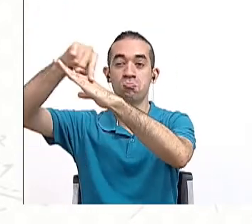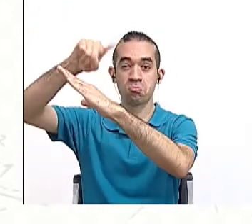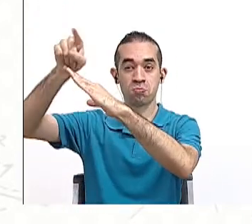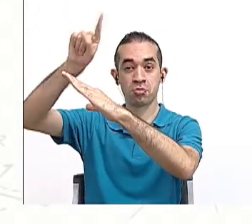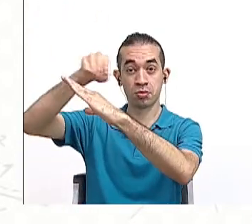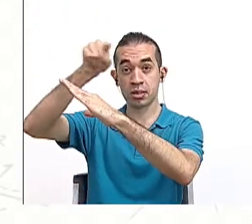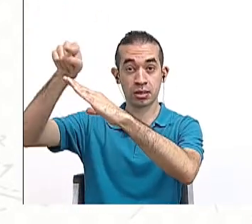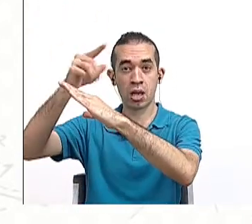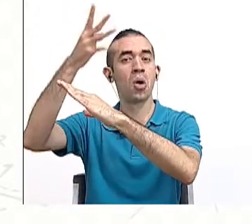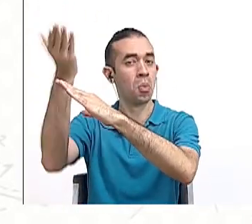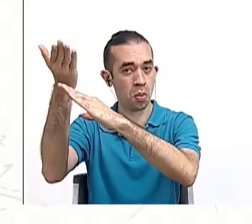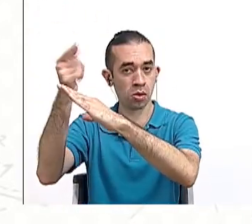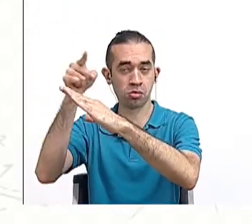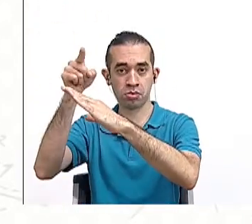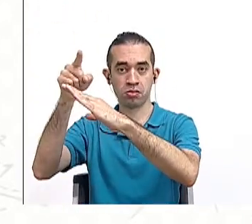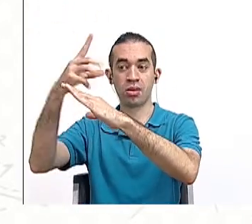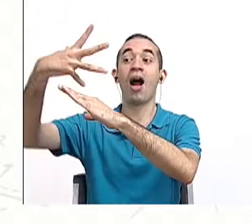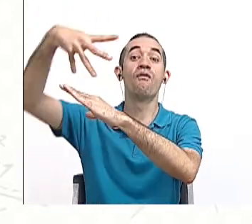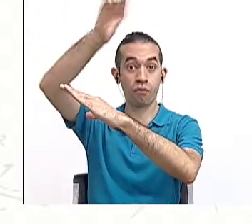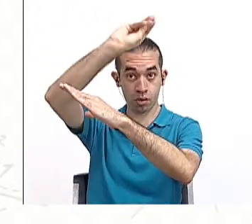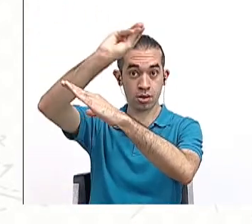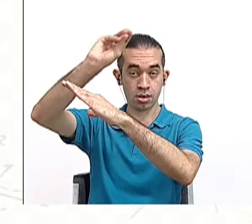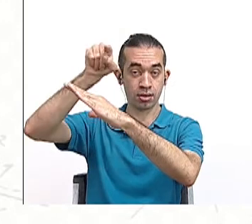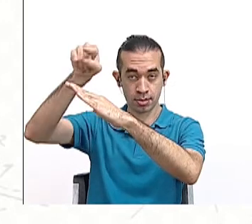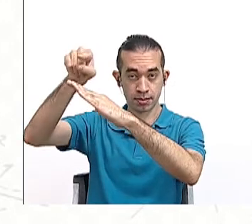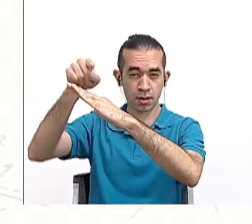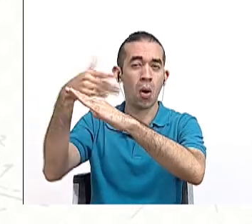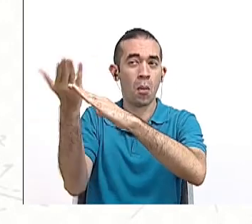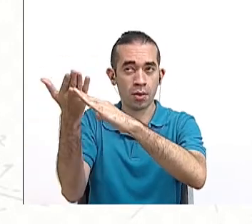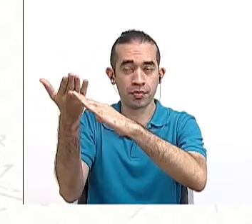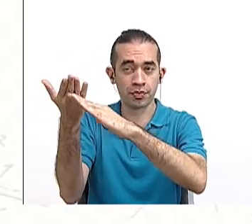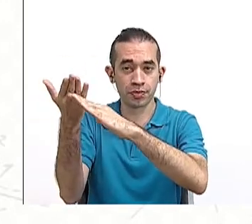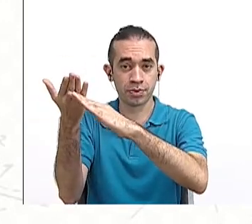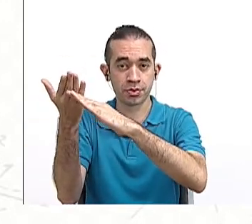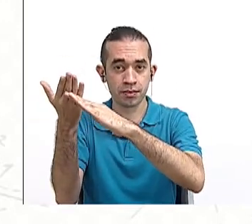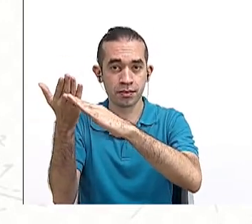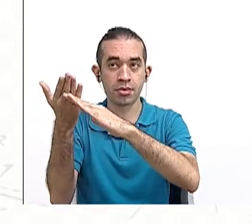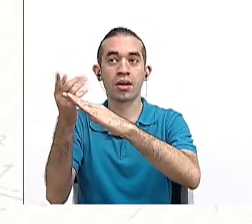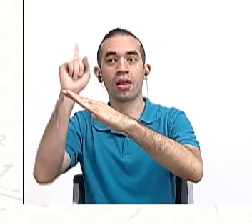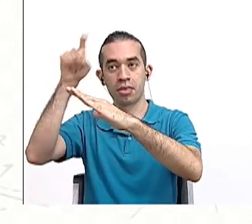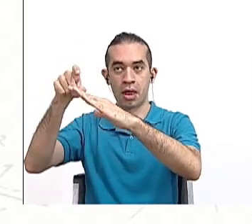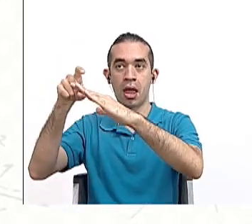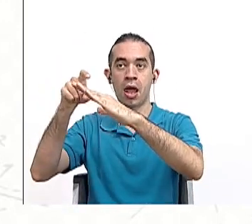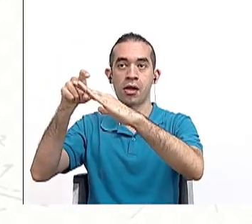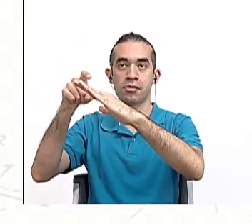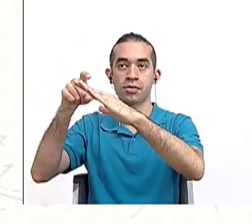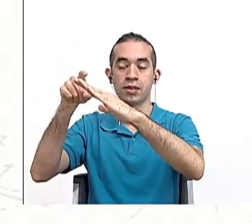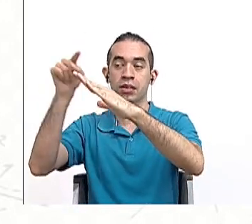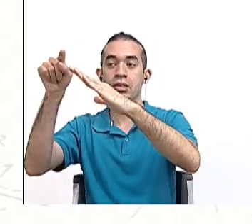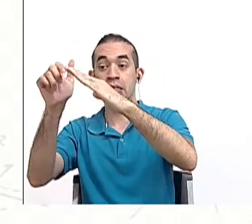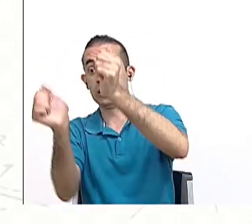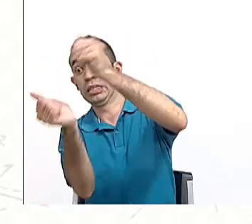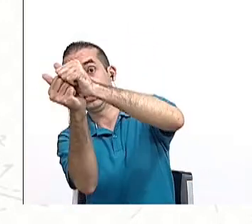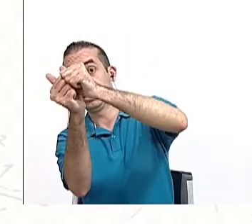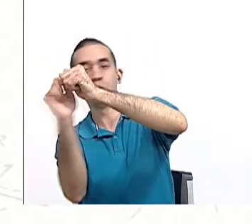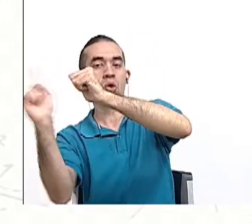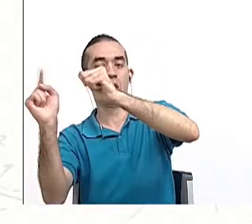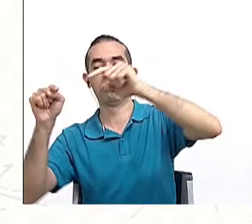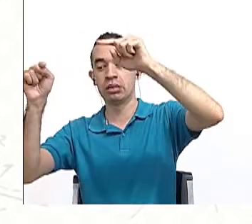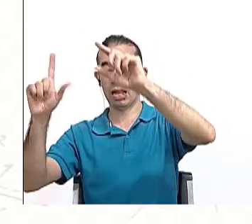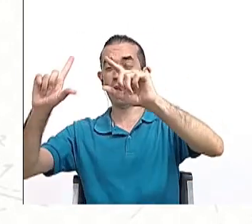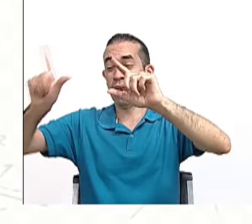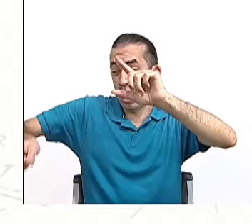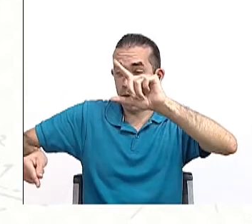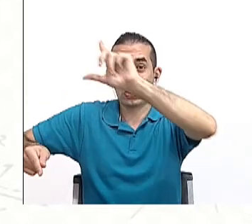determinar el valor de cita que es un ángulo externo muy bien vamos a sumar los dos ángulos internos no adyacentes a él entonces